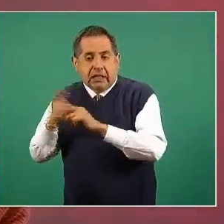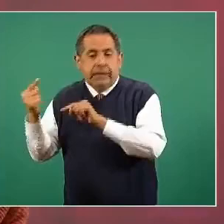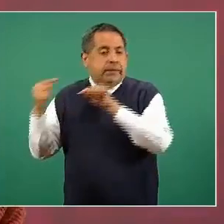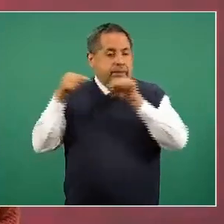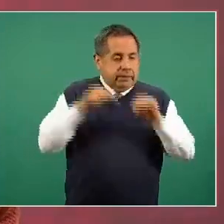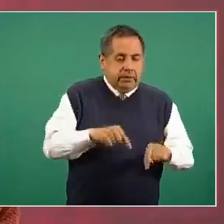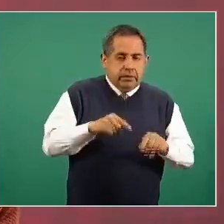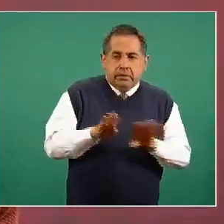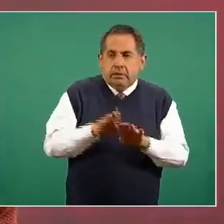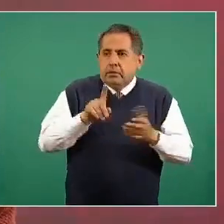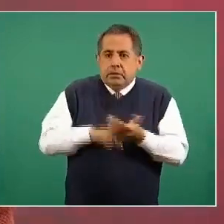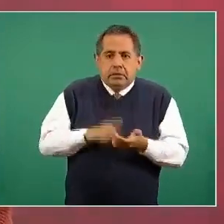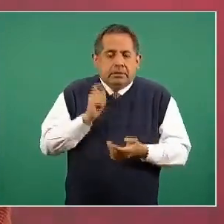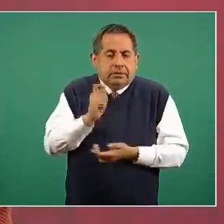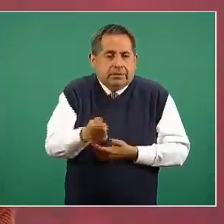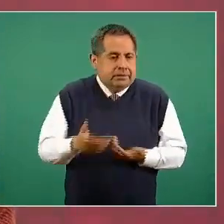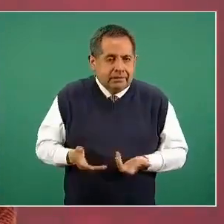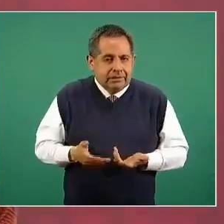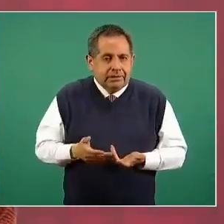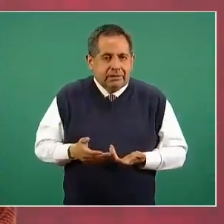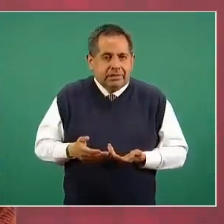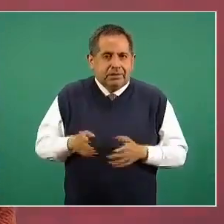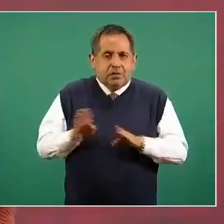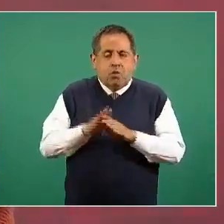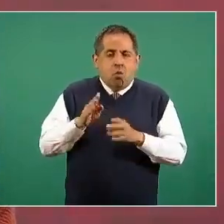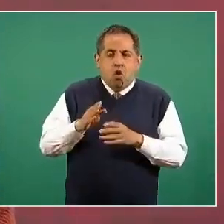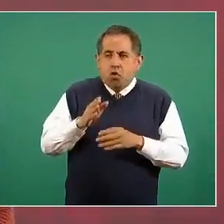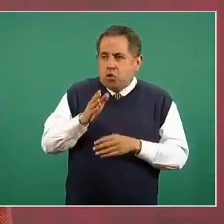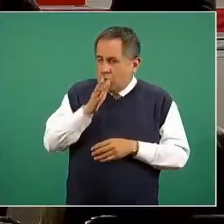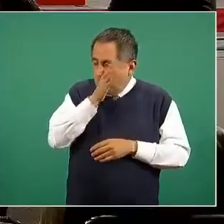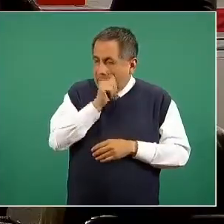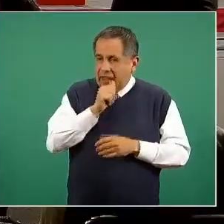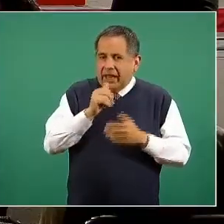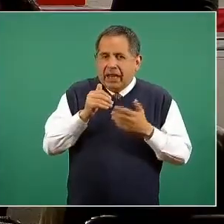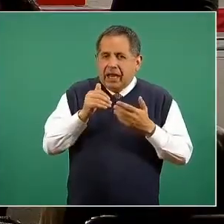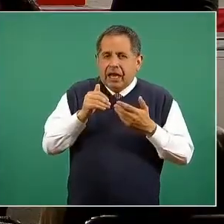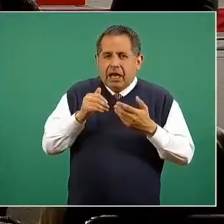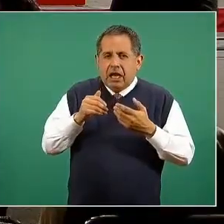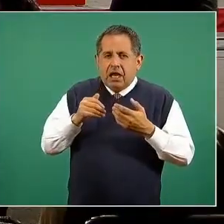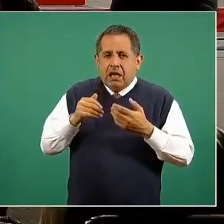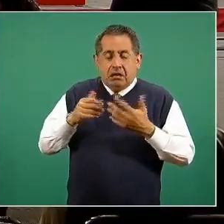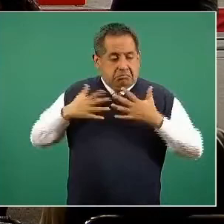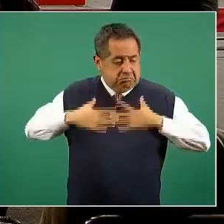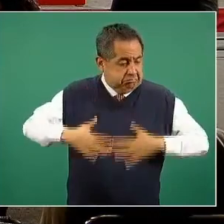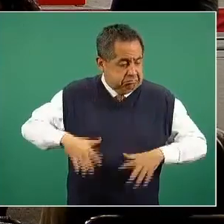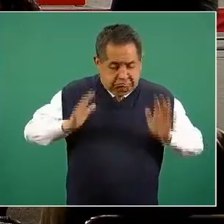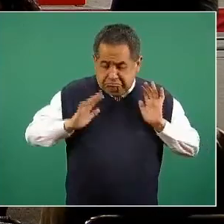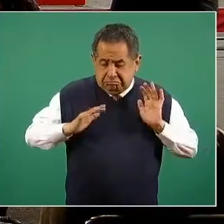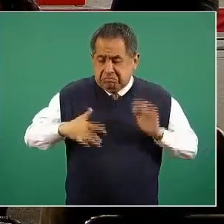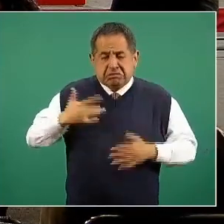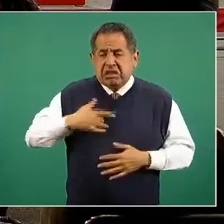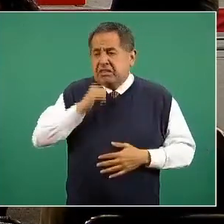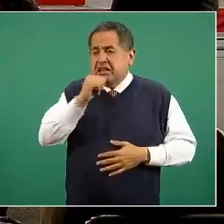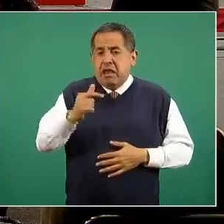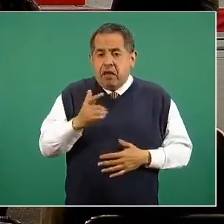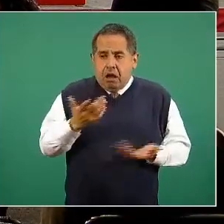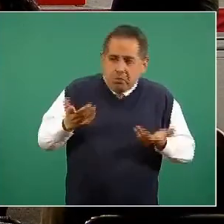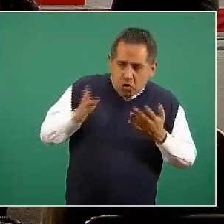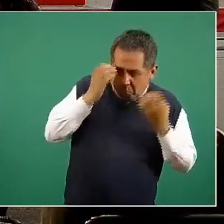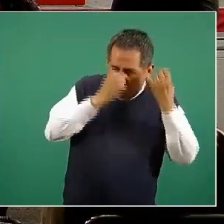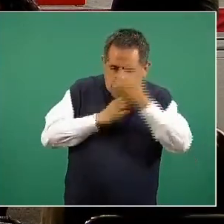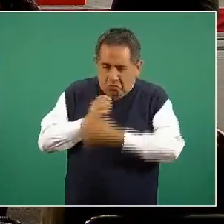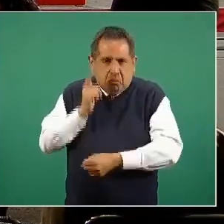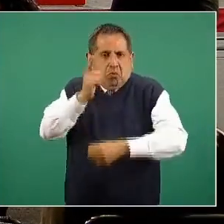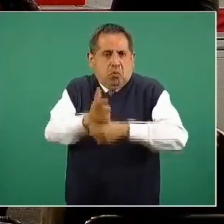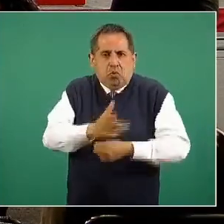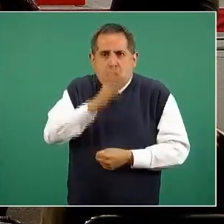mecanismos de control potenciales tienen sus grandes limitaciones. Una persona que viene completamente asintomática, no existe ningún